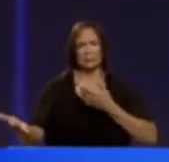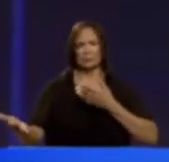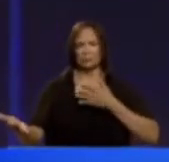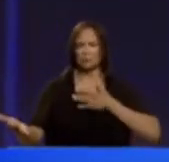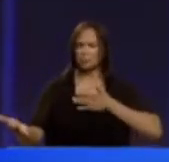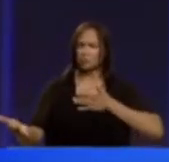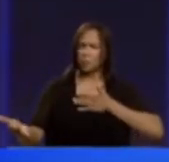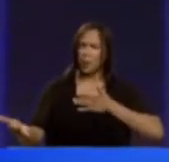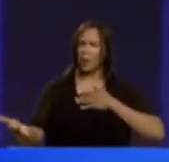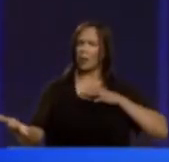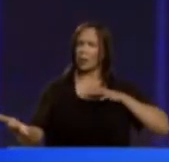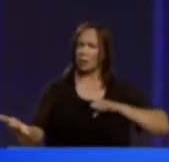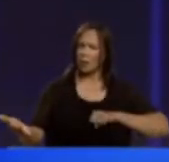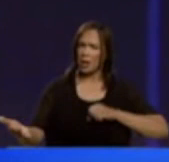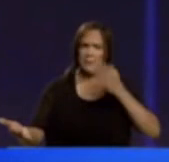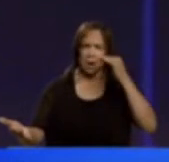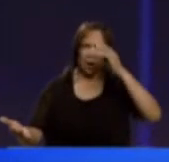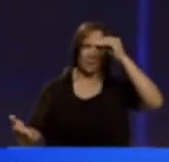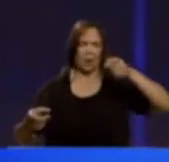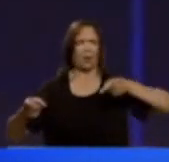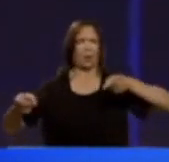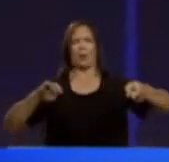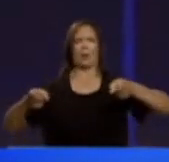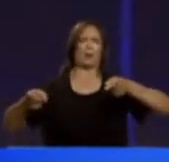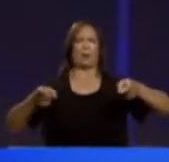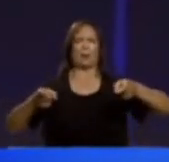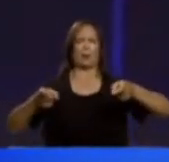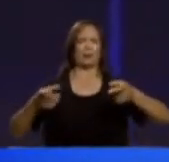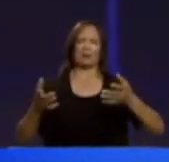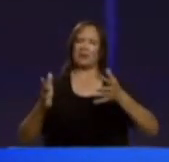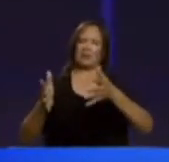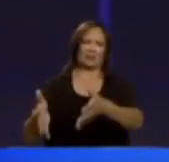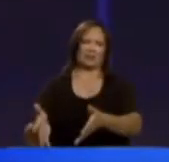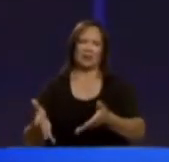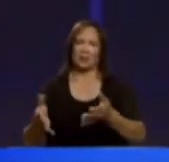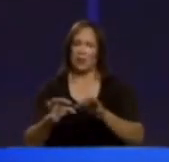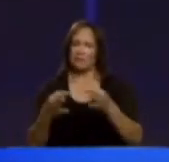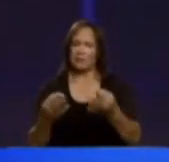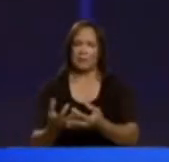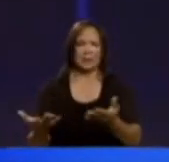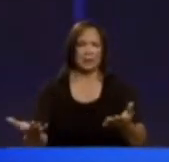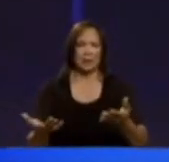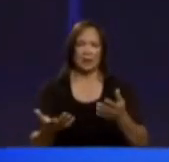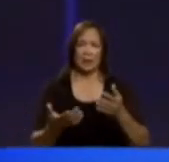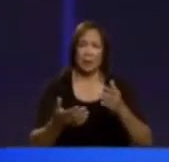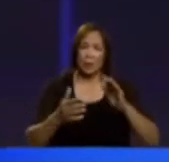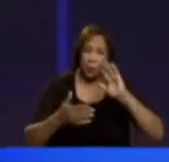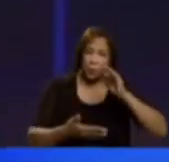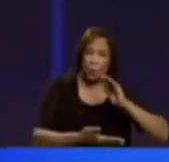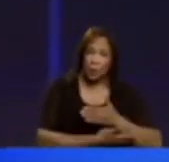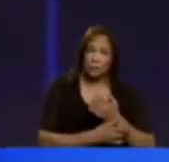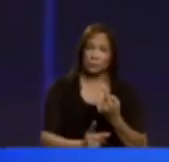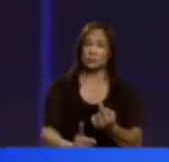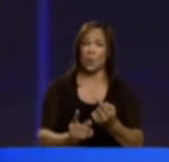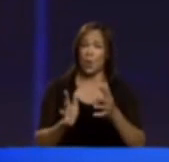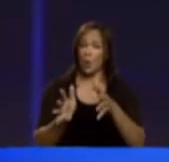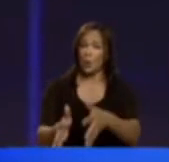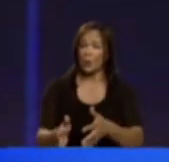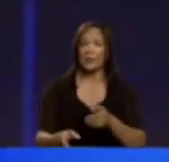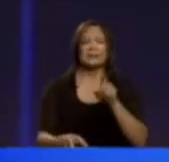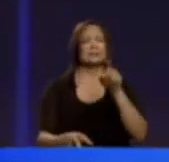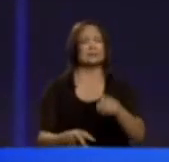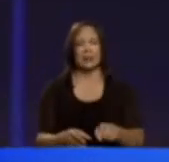simplemente por un motivo de machismo dejando un luto detrás a una familia a unos a unos hijos solos